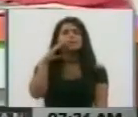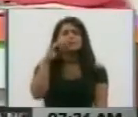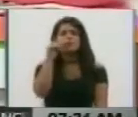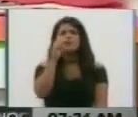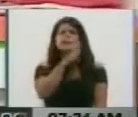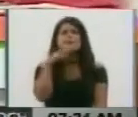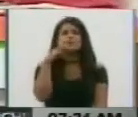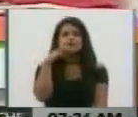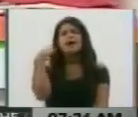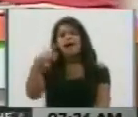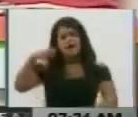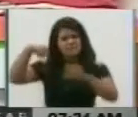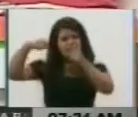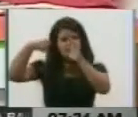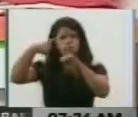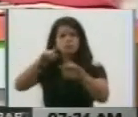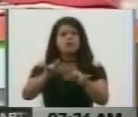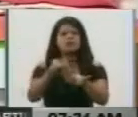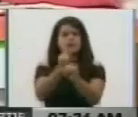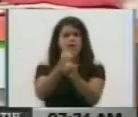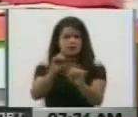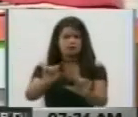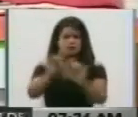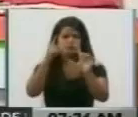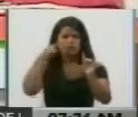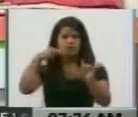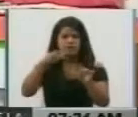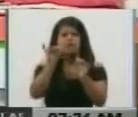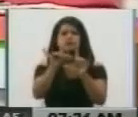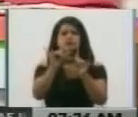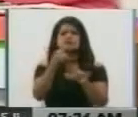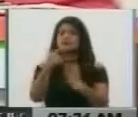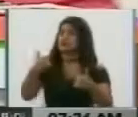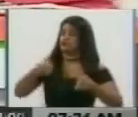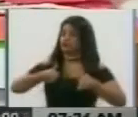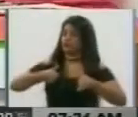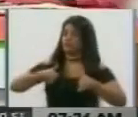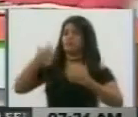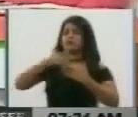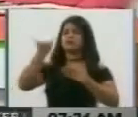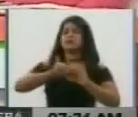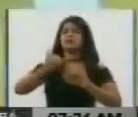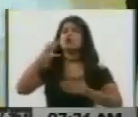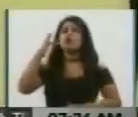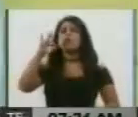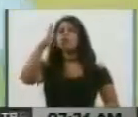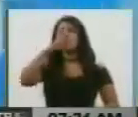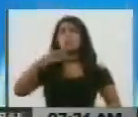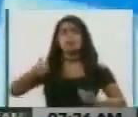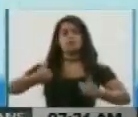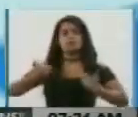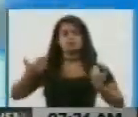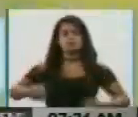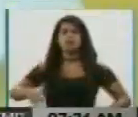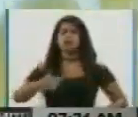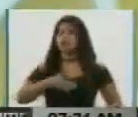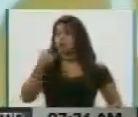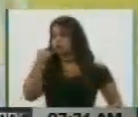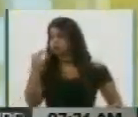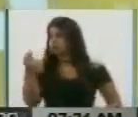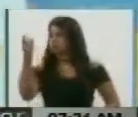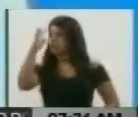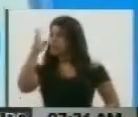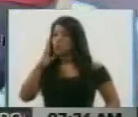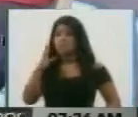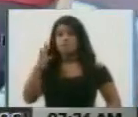está grabado, búsquenlo en Google, llegó a decir que él encarnaba el proyecto Lula para Venezuela, que él era un admirador del modelo de Lula,